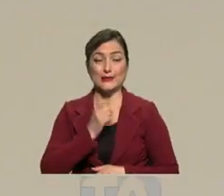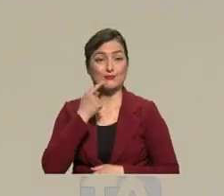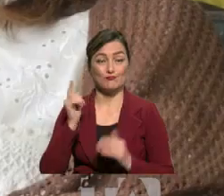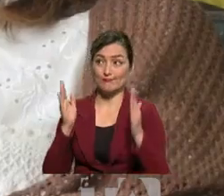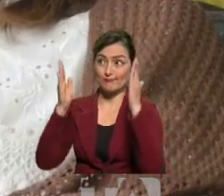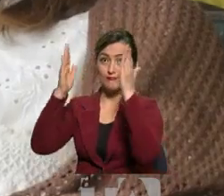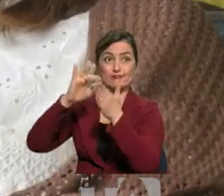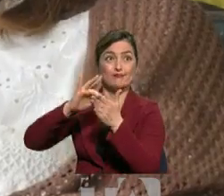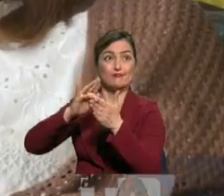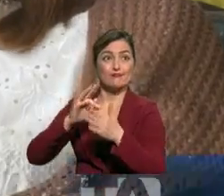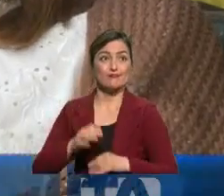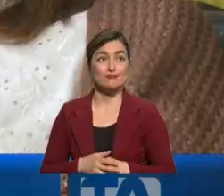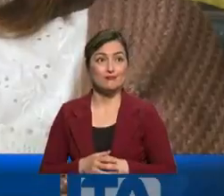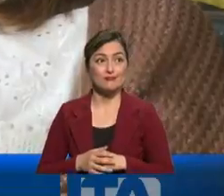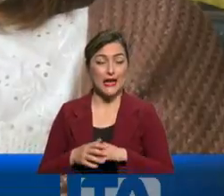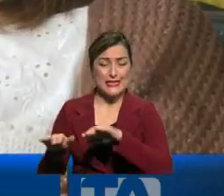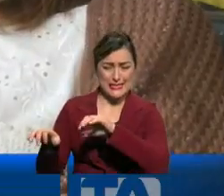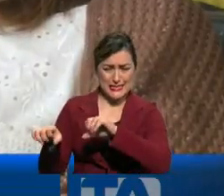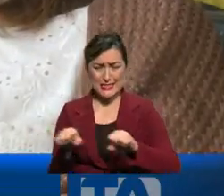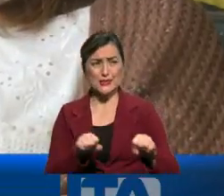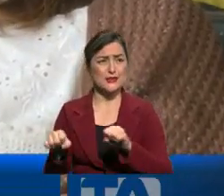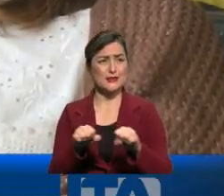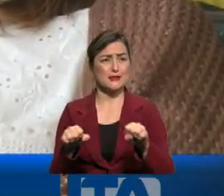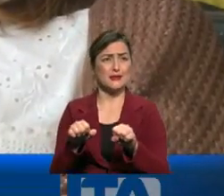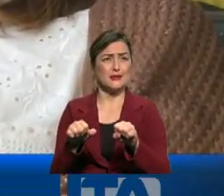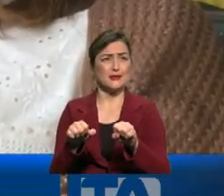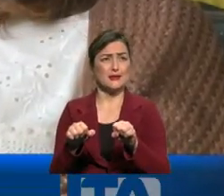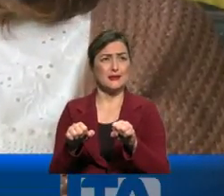riesgo y que si hubiera un sismo de